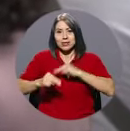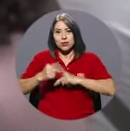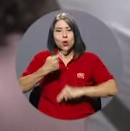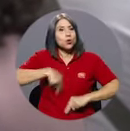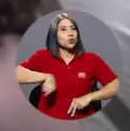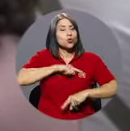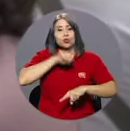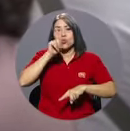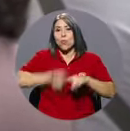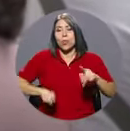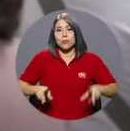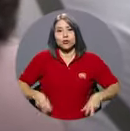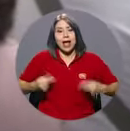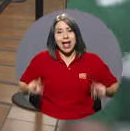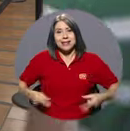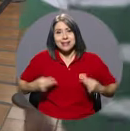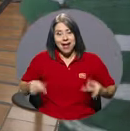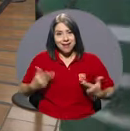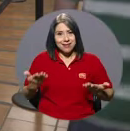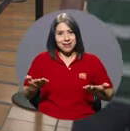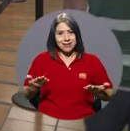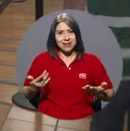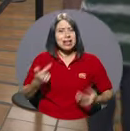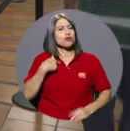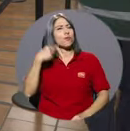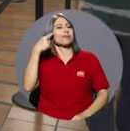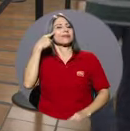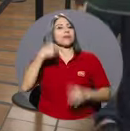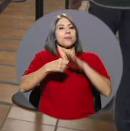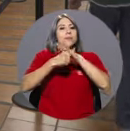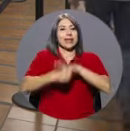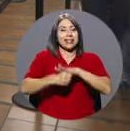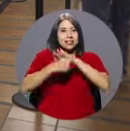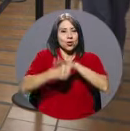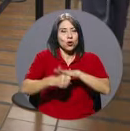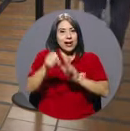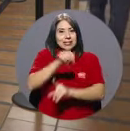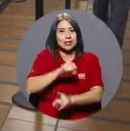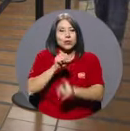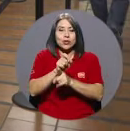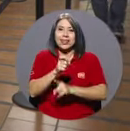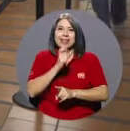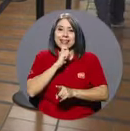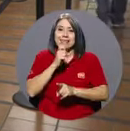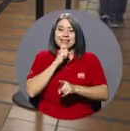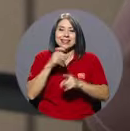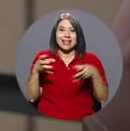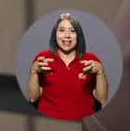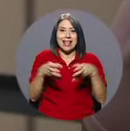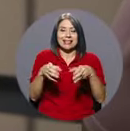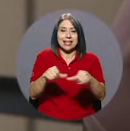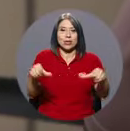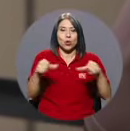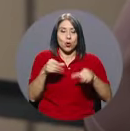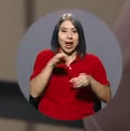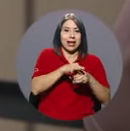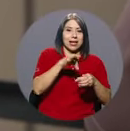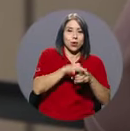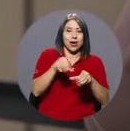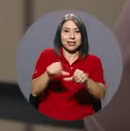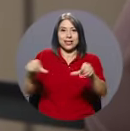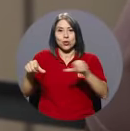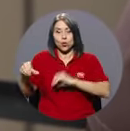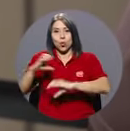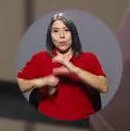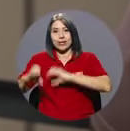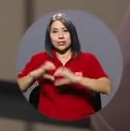que no estamos pudiendo gastar y presiona, me parece a mí, la situación ya de por sí difícil del sector agrícola y del